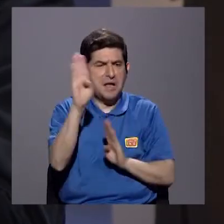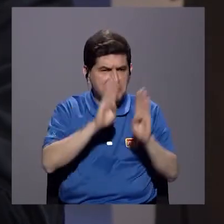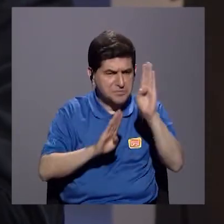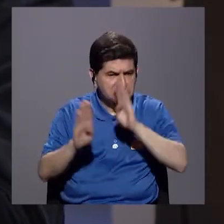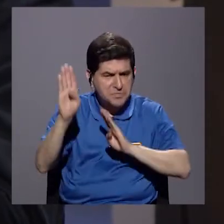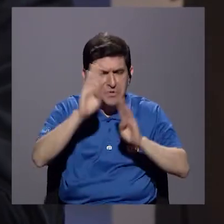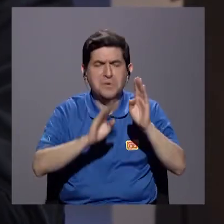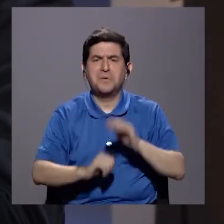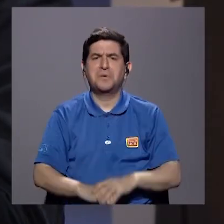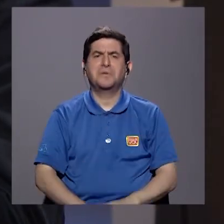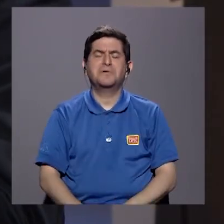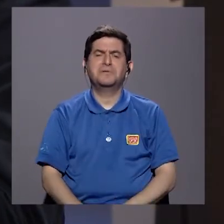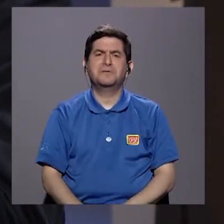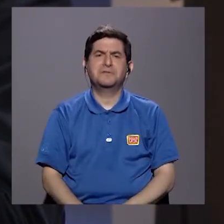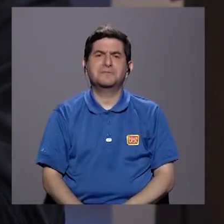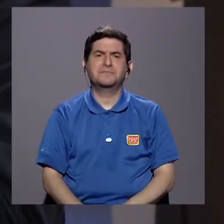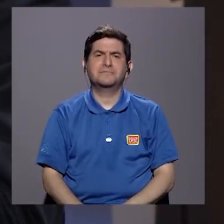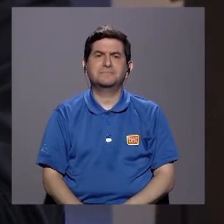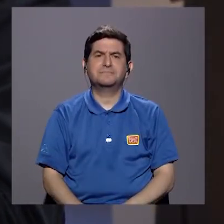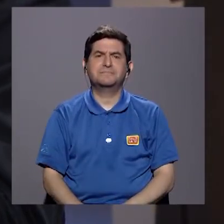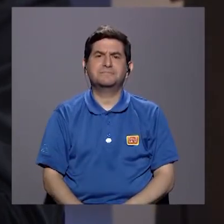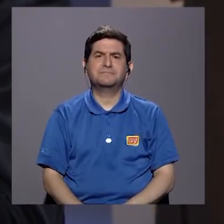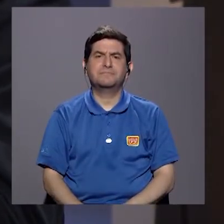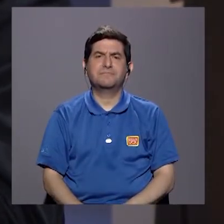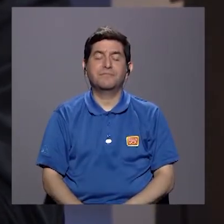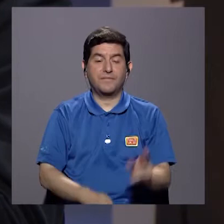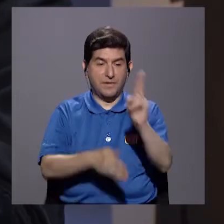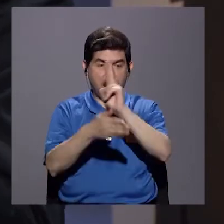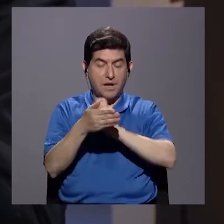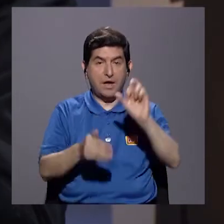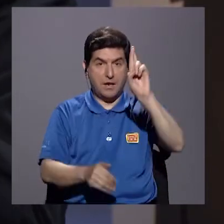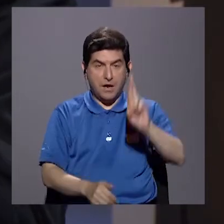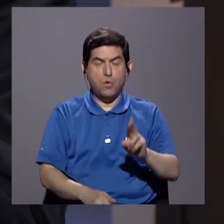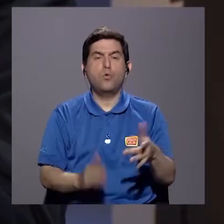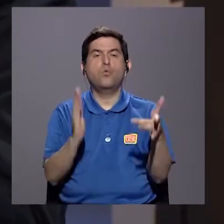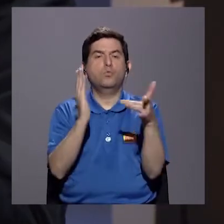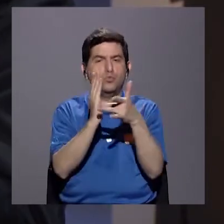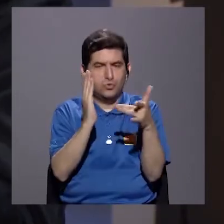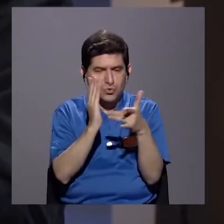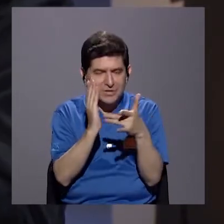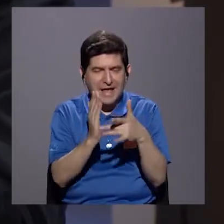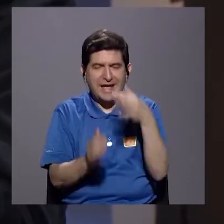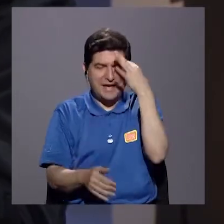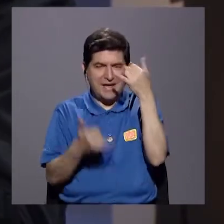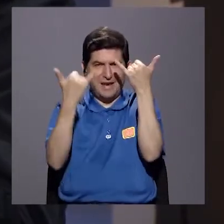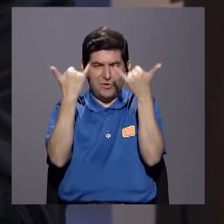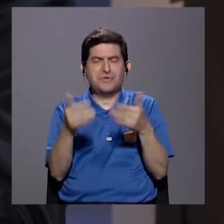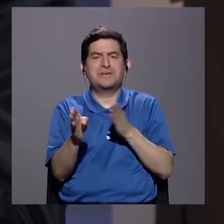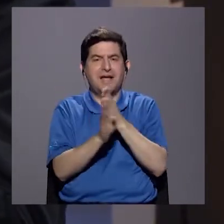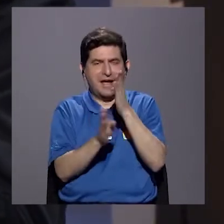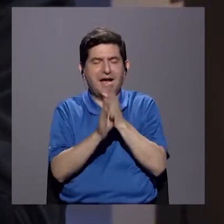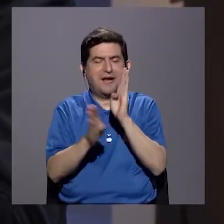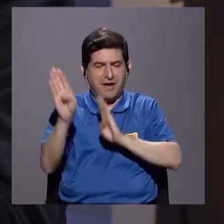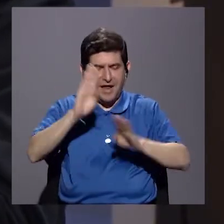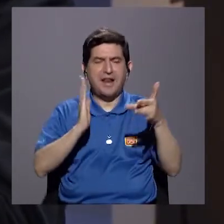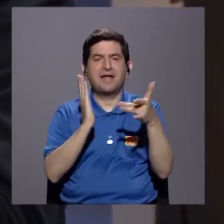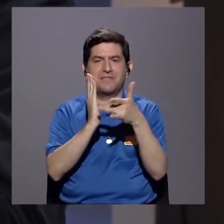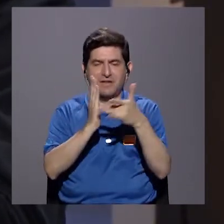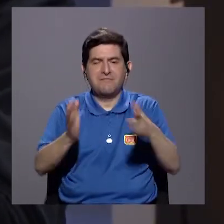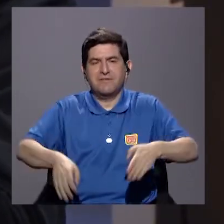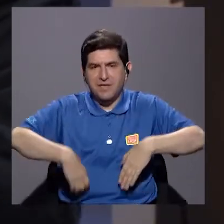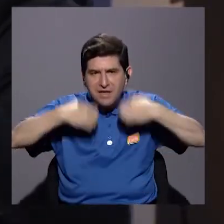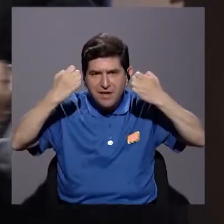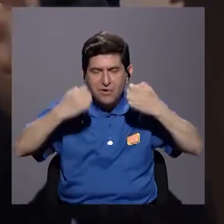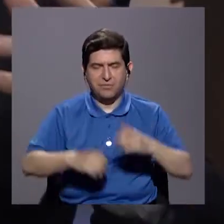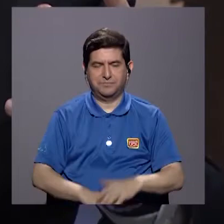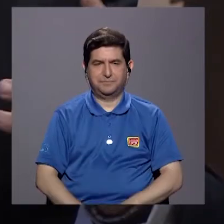biológica, en la Universidad de Costa Rica hay, en el tecnológico creo ya hasta una carrera de biotecnología. Es